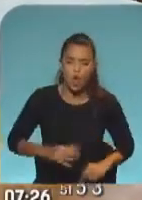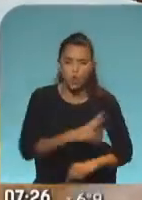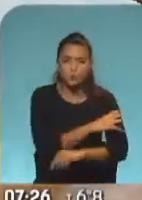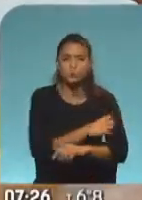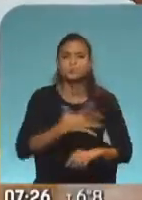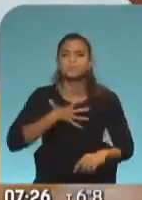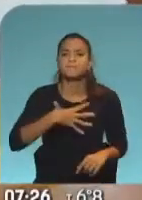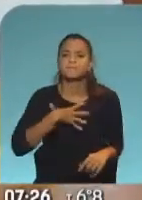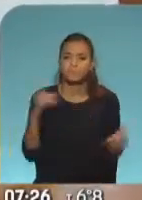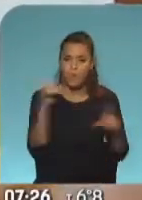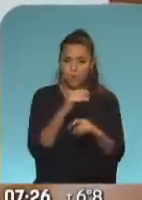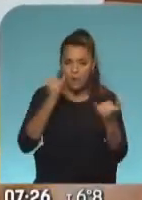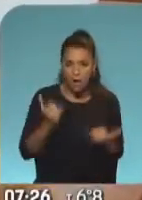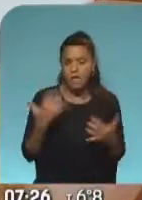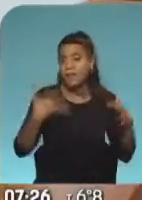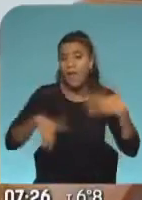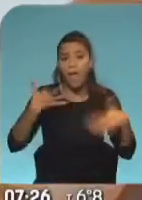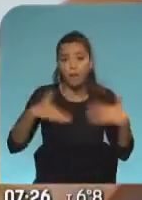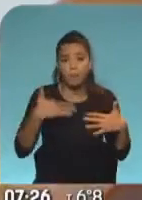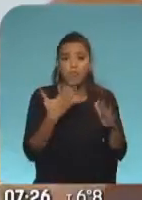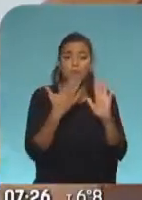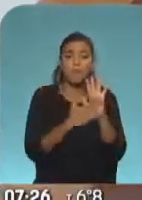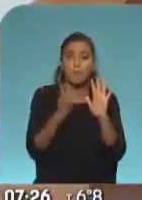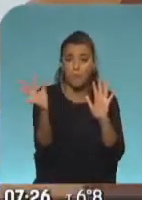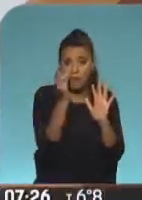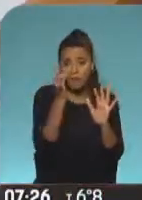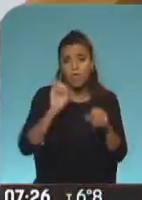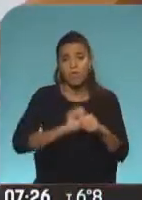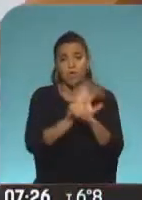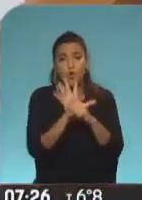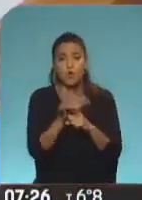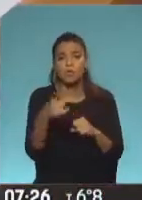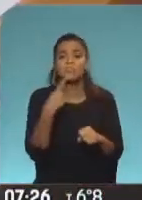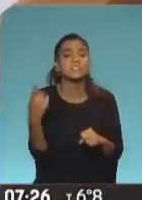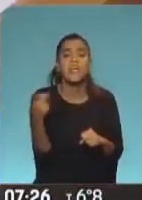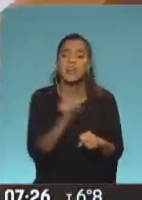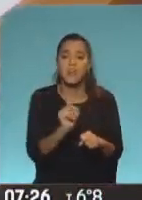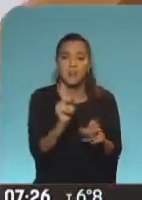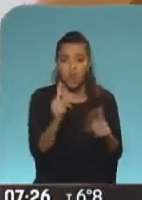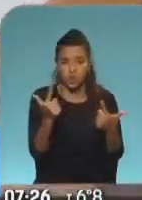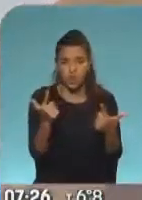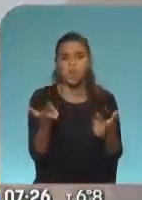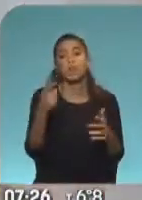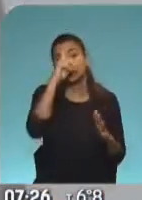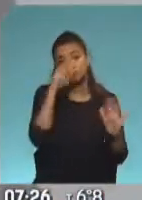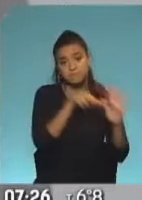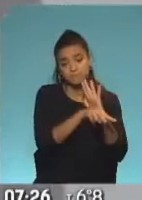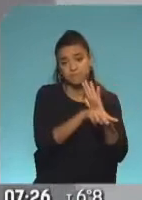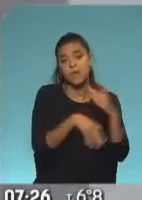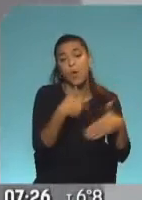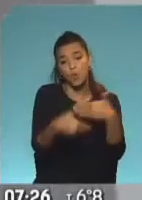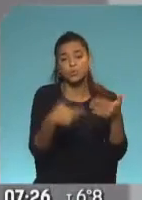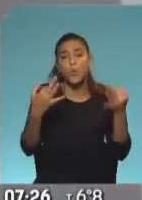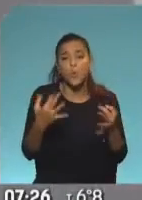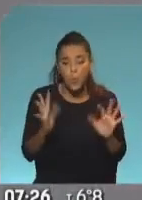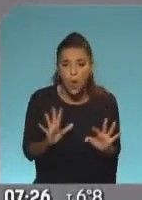problemas respiratorios. Obviamente, de inmediato se le hizo el testeo de COVID-19, dio negativo. Charlie sigue internado, su evolución es